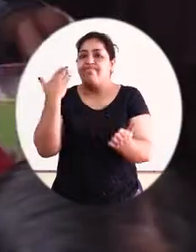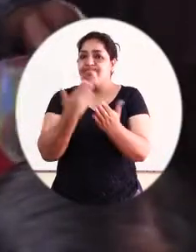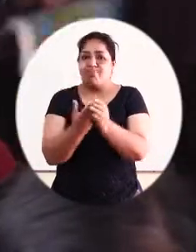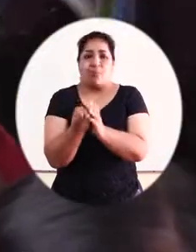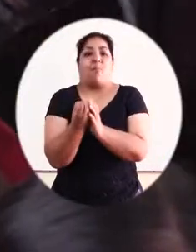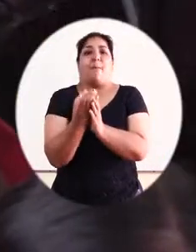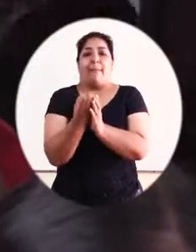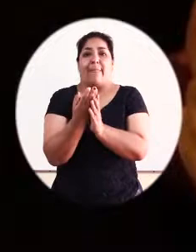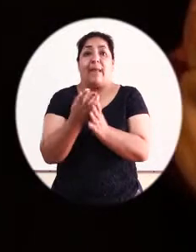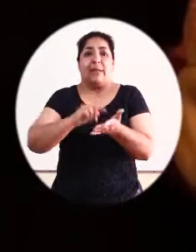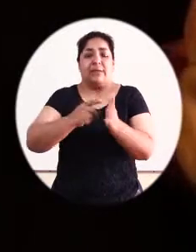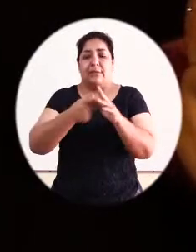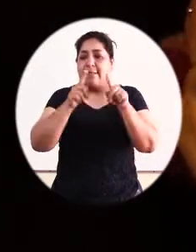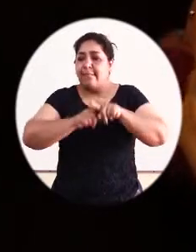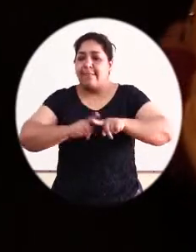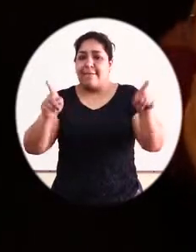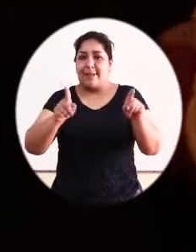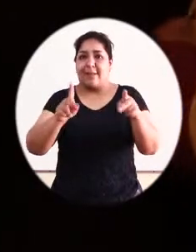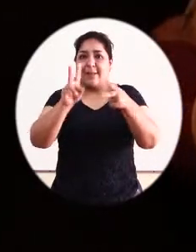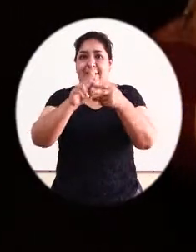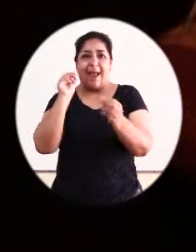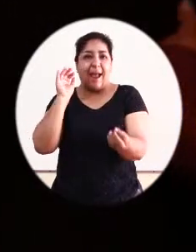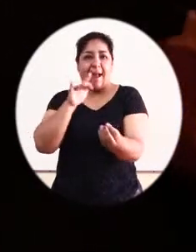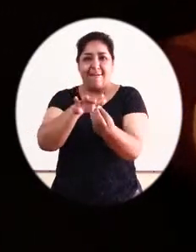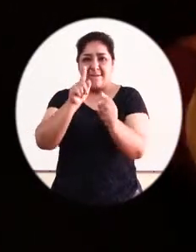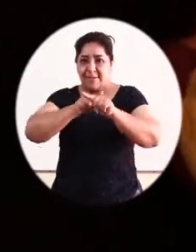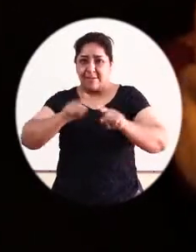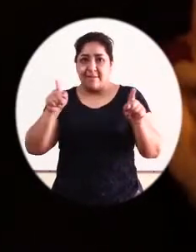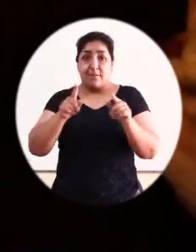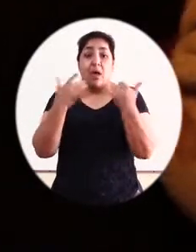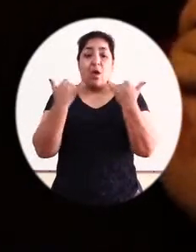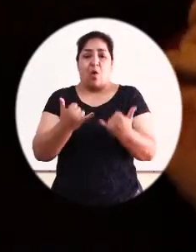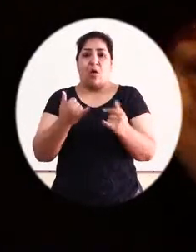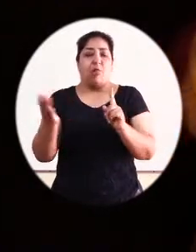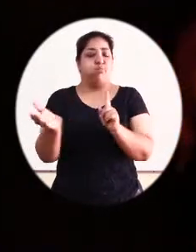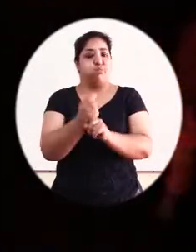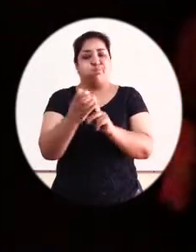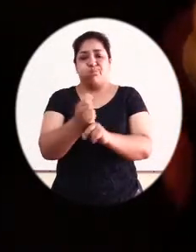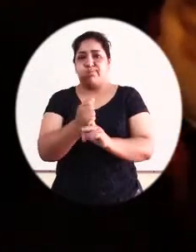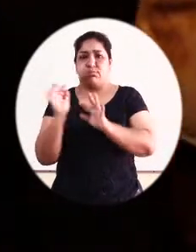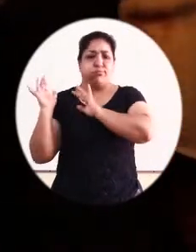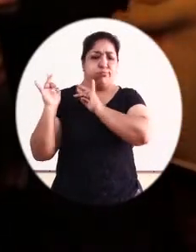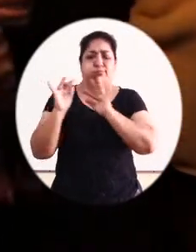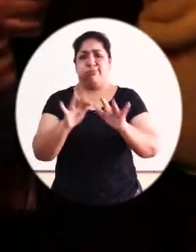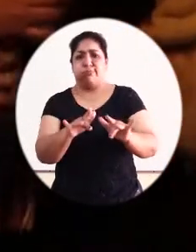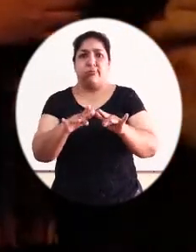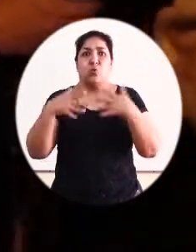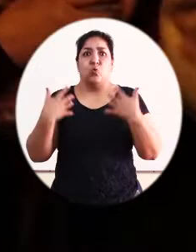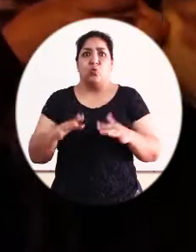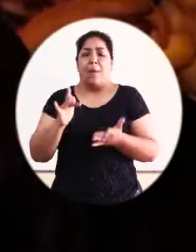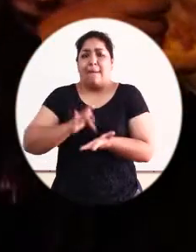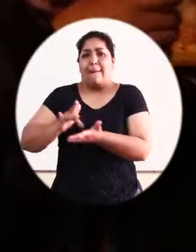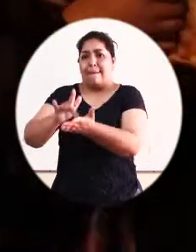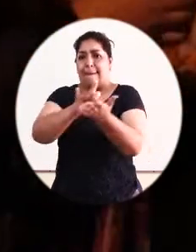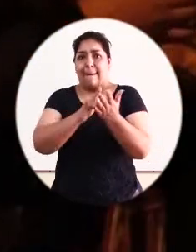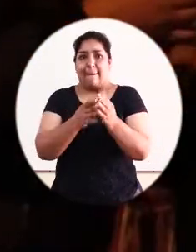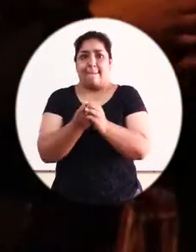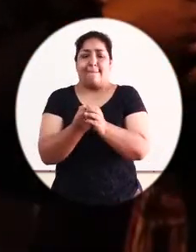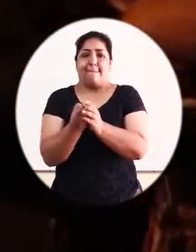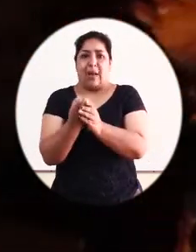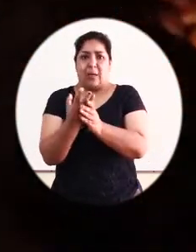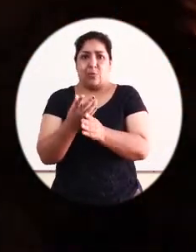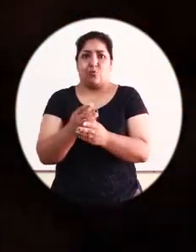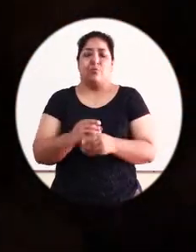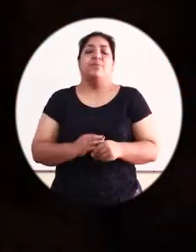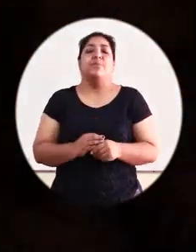verdad gracias a pasto esto es distinto al ejercicio de los cabildos aquí se ha logrado una participación masiva en nuestro municipio en